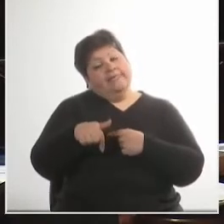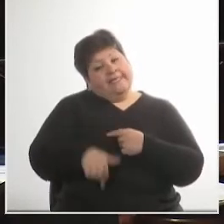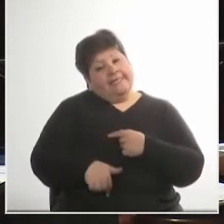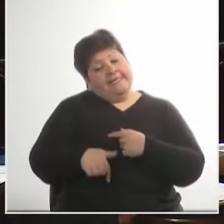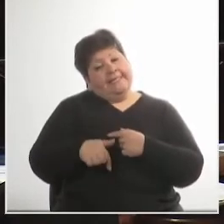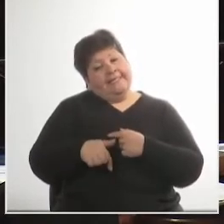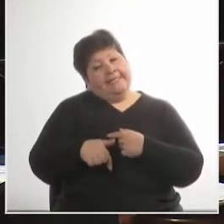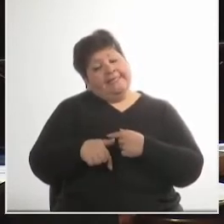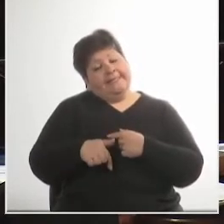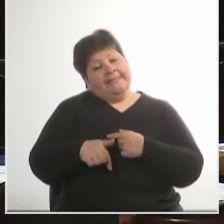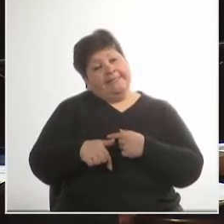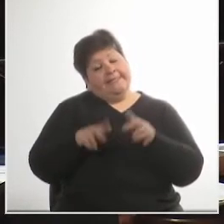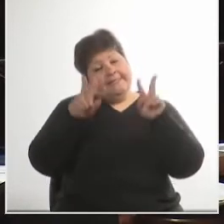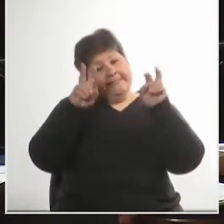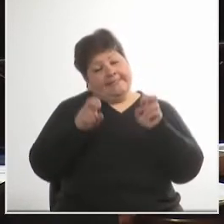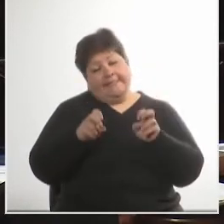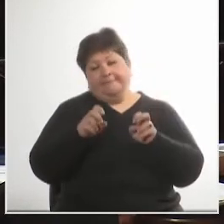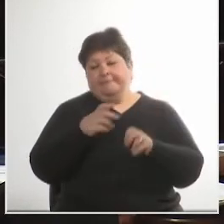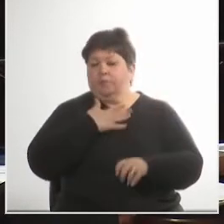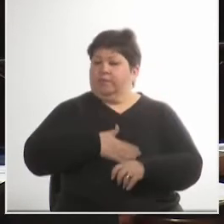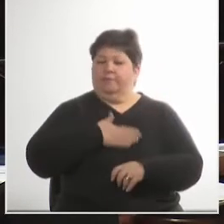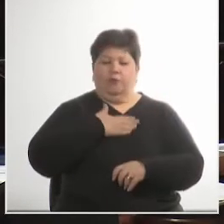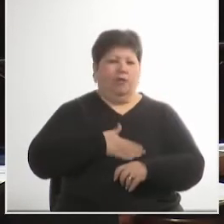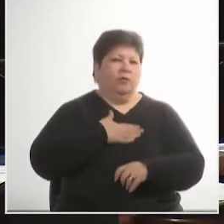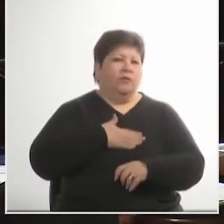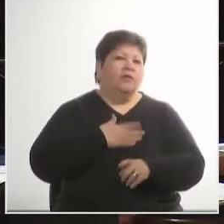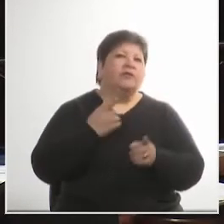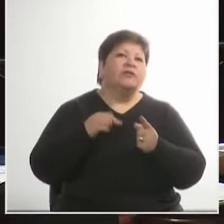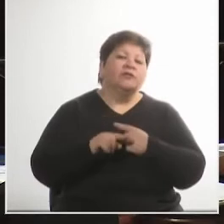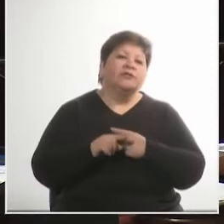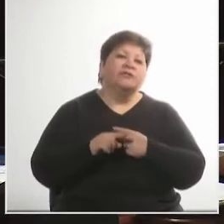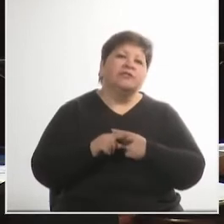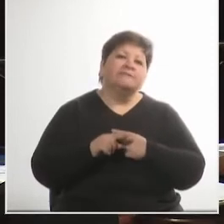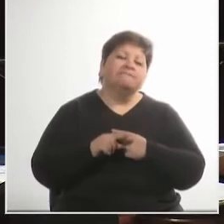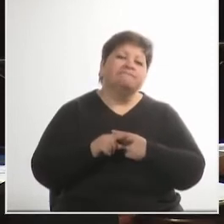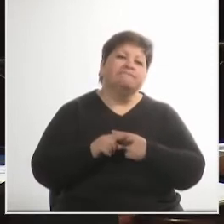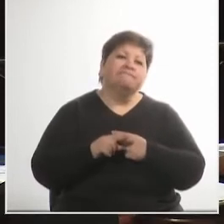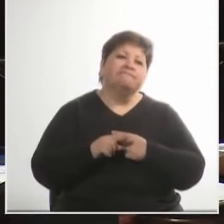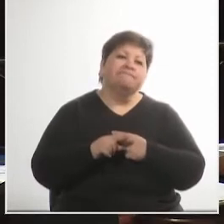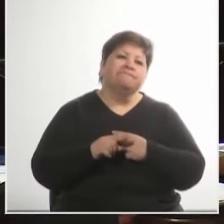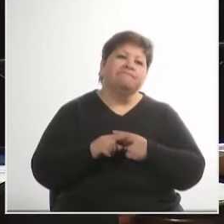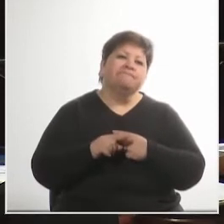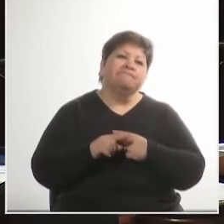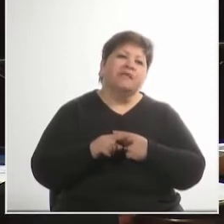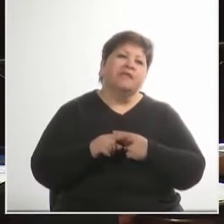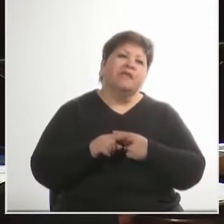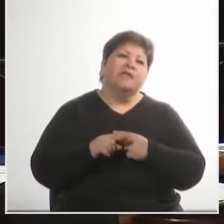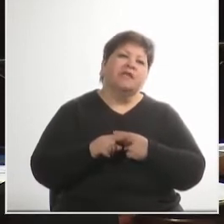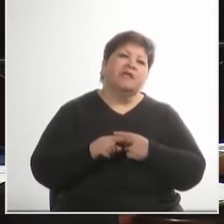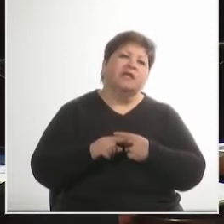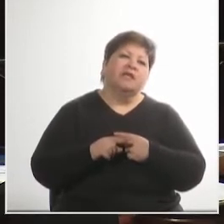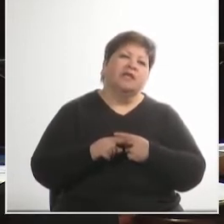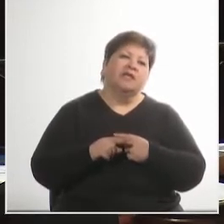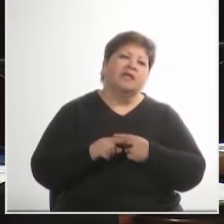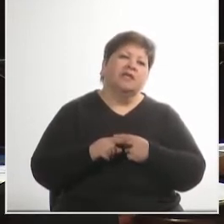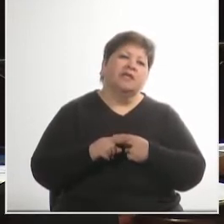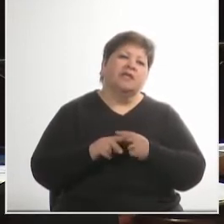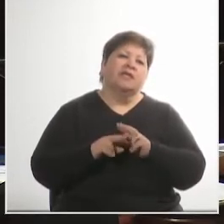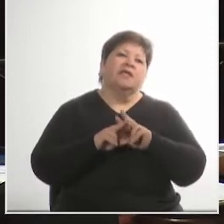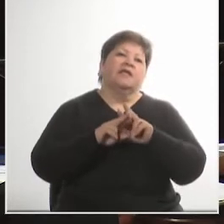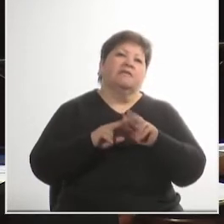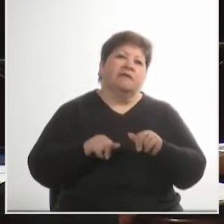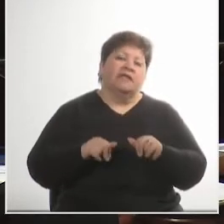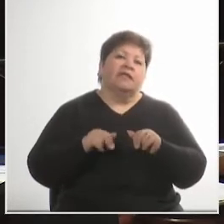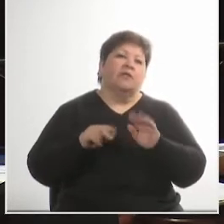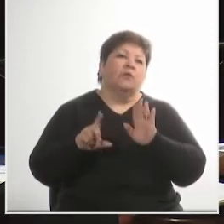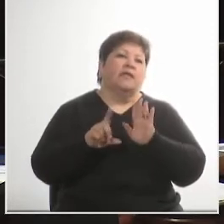ha sostenido ese proyecto y ha vetado una ley que aprobó nuestro